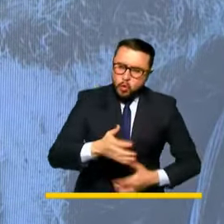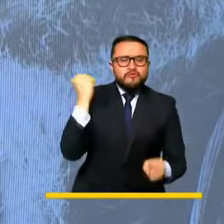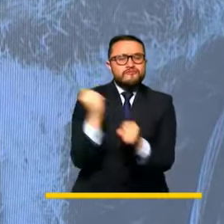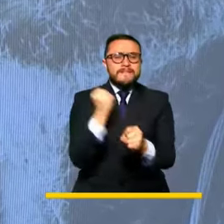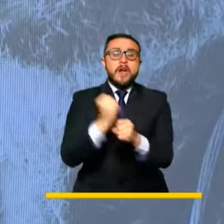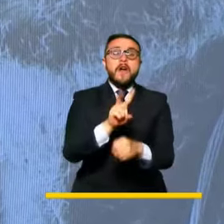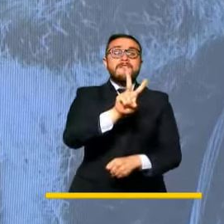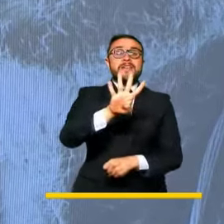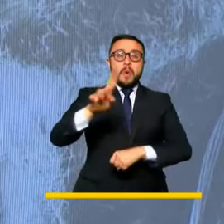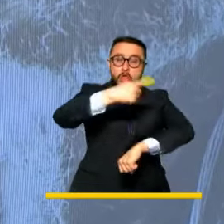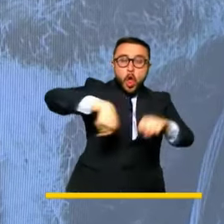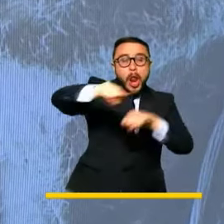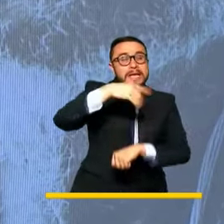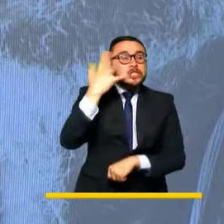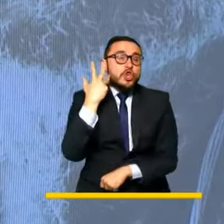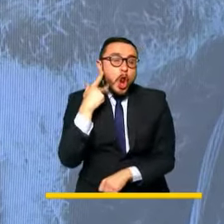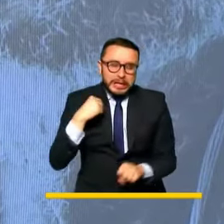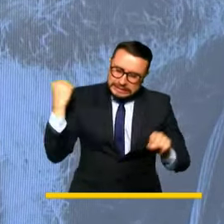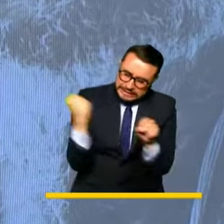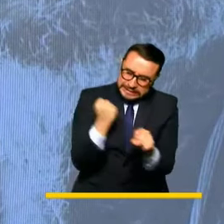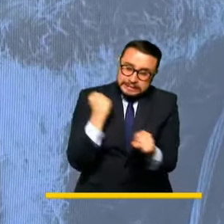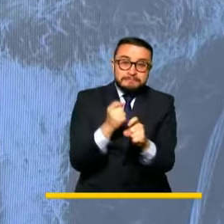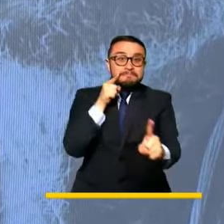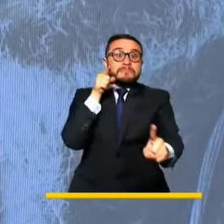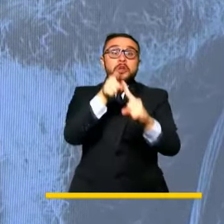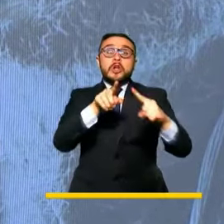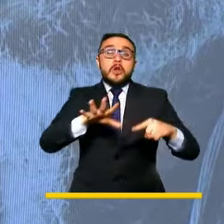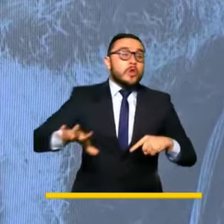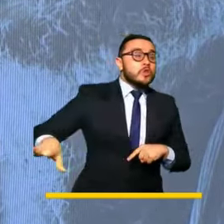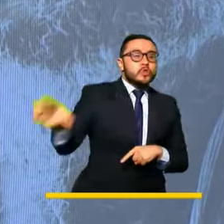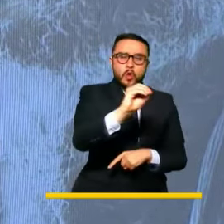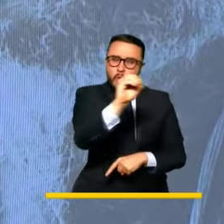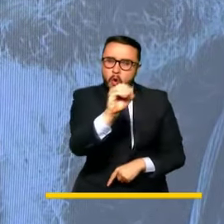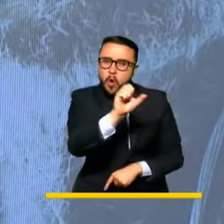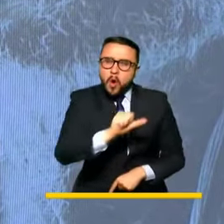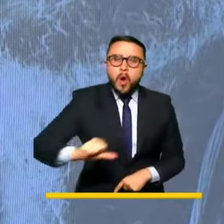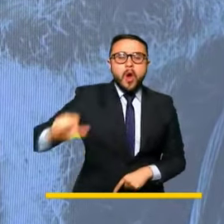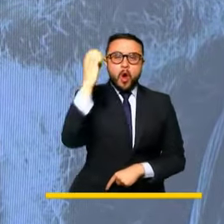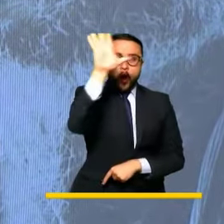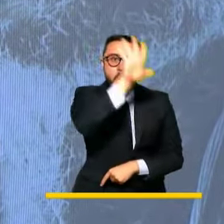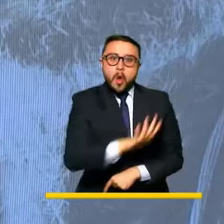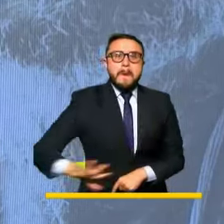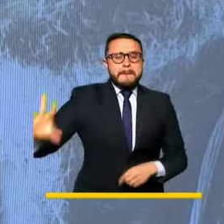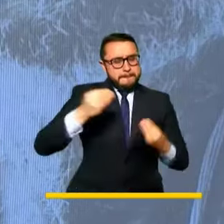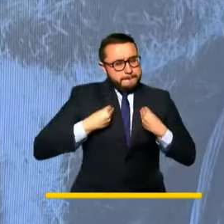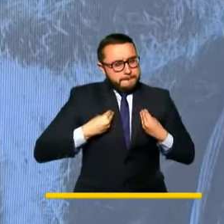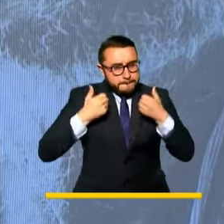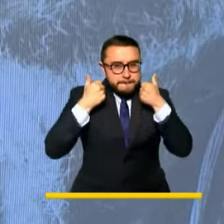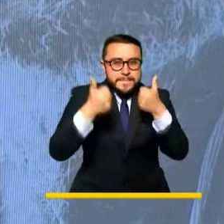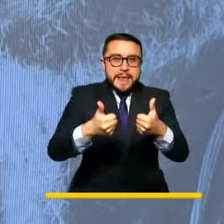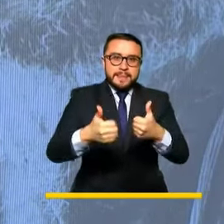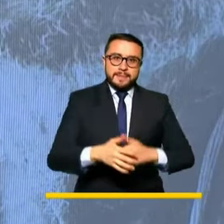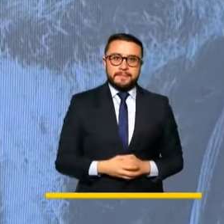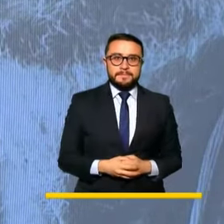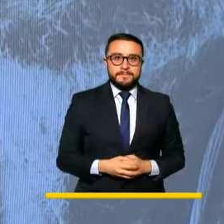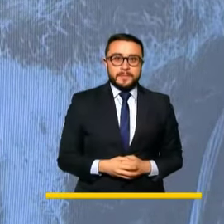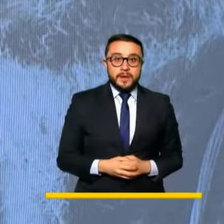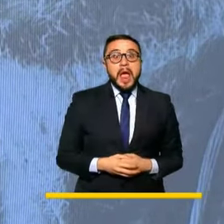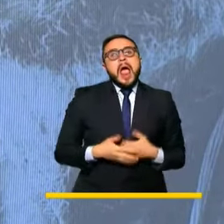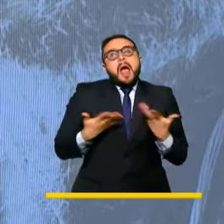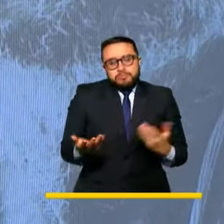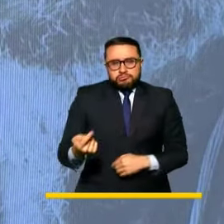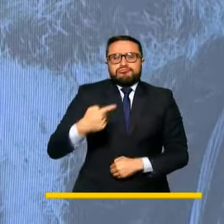trabaja veinticuatro horas diarias por el bienestar de las y los colombianos. Por eso las y los